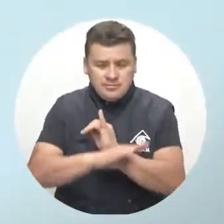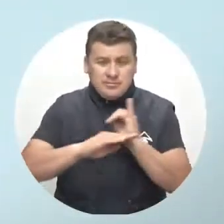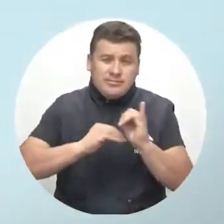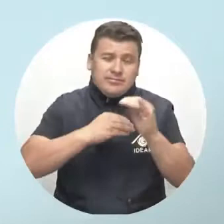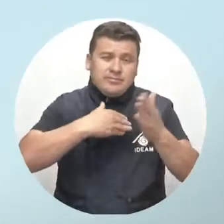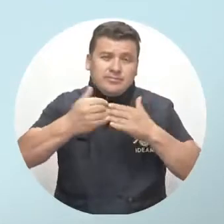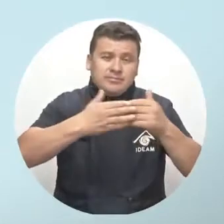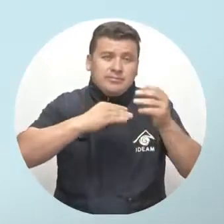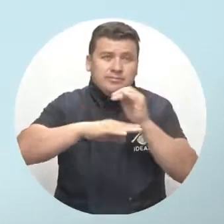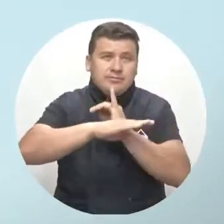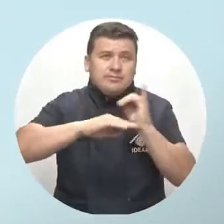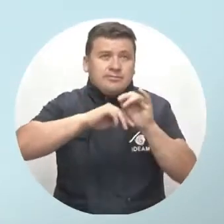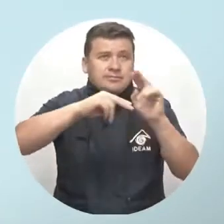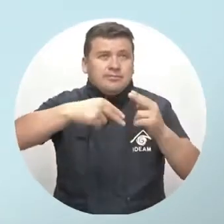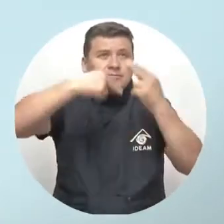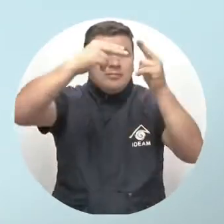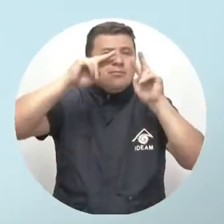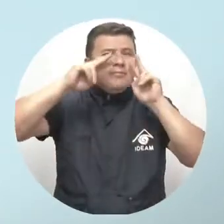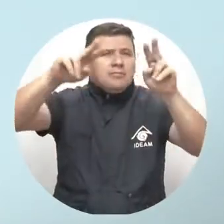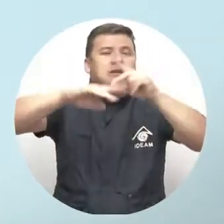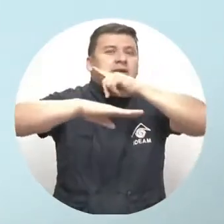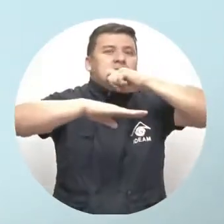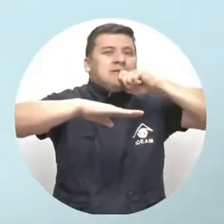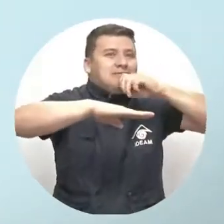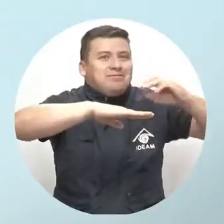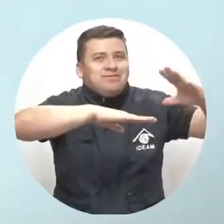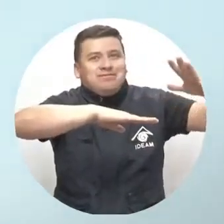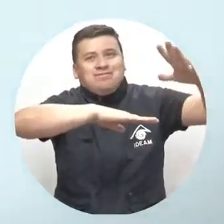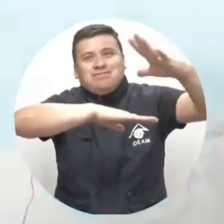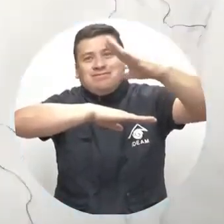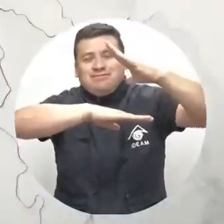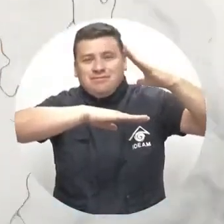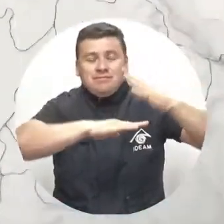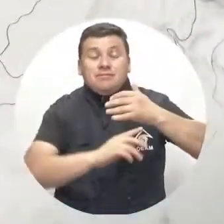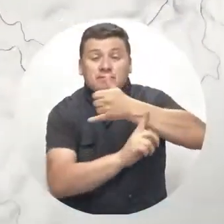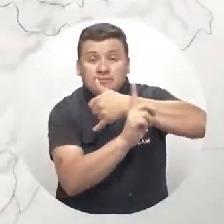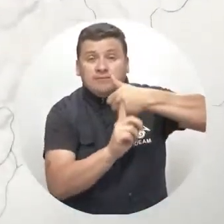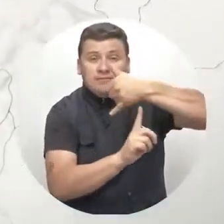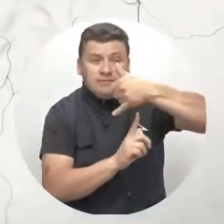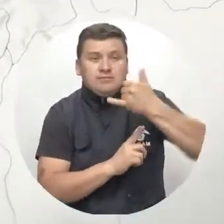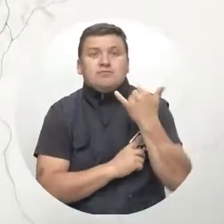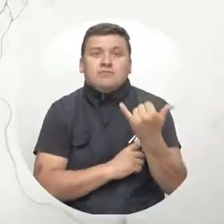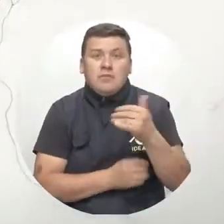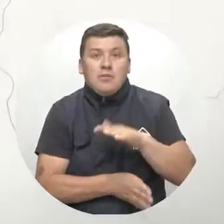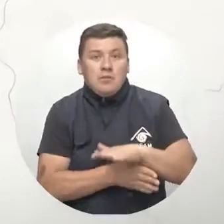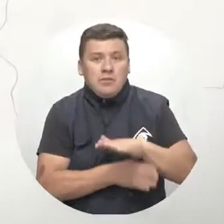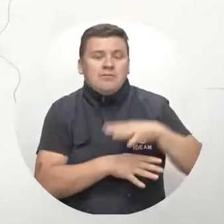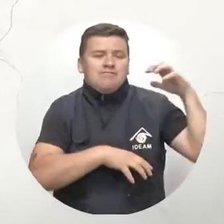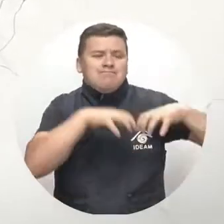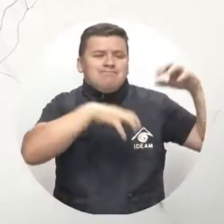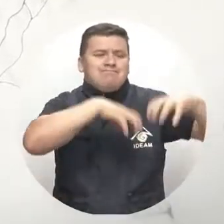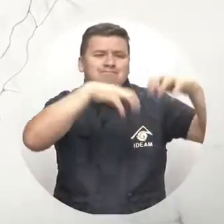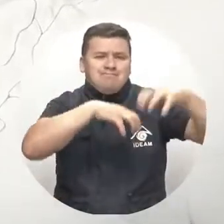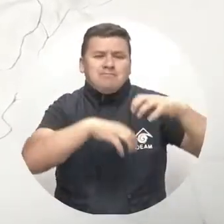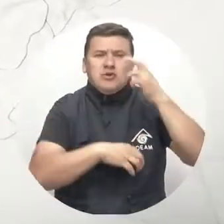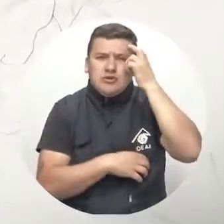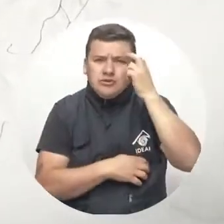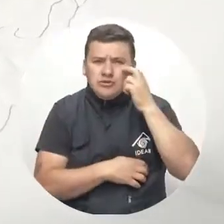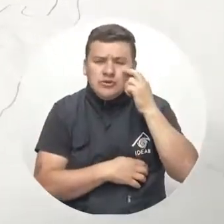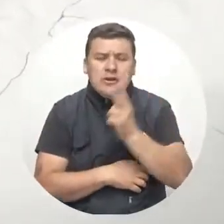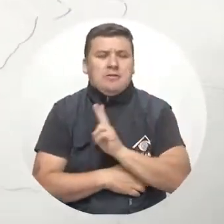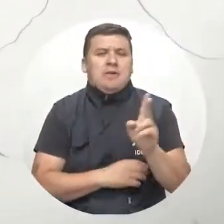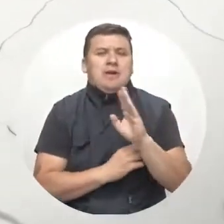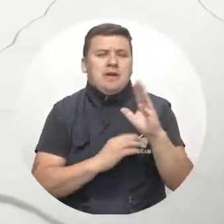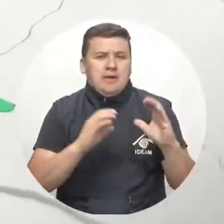Las islas de San Andrés y Providencia tendrán nubes con tiempo seco. Al litoral pacífico le espera una tarde con lluvias en zonas del